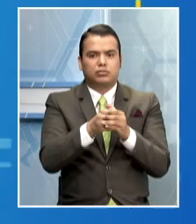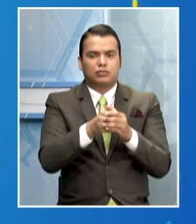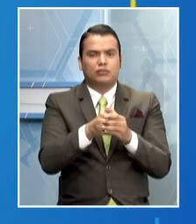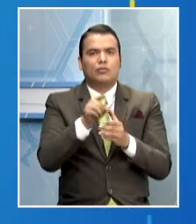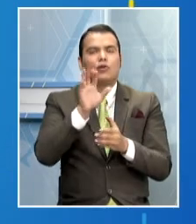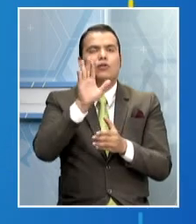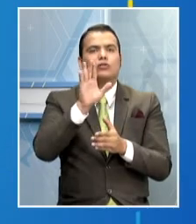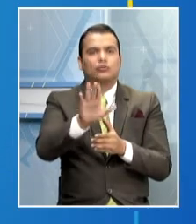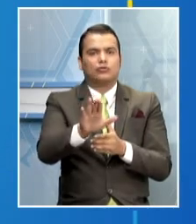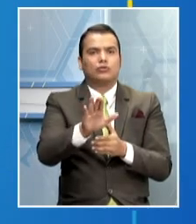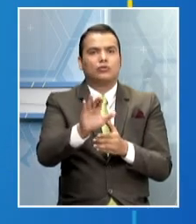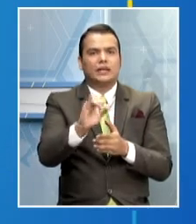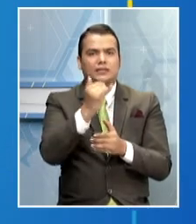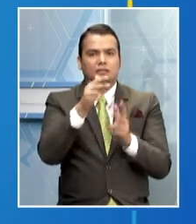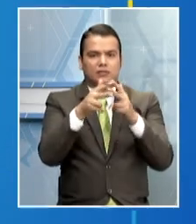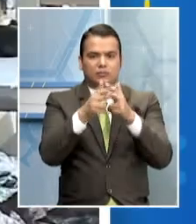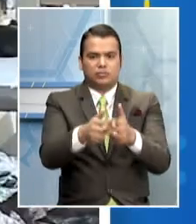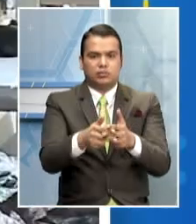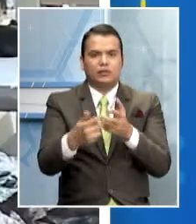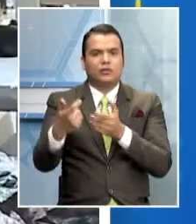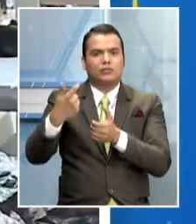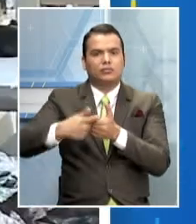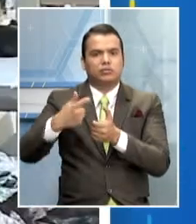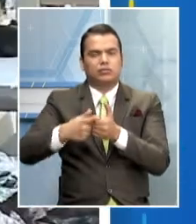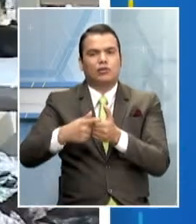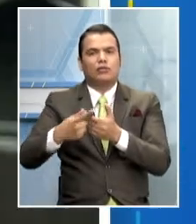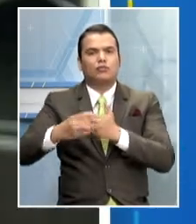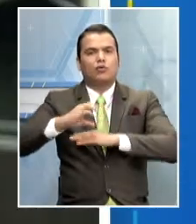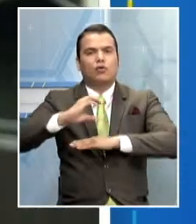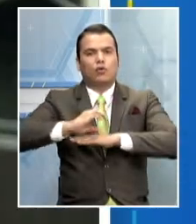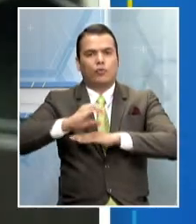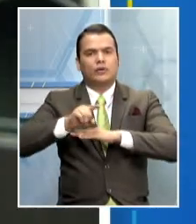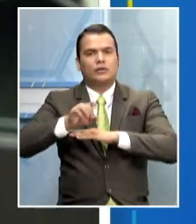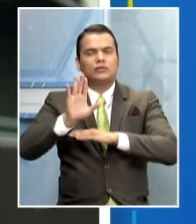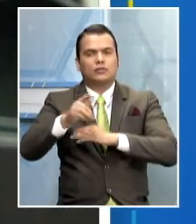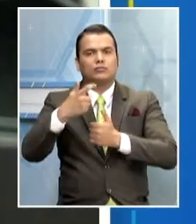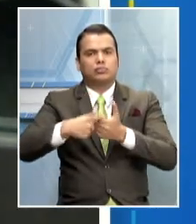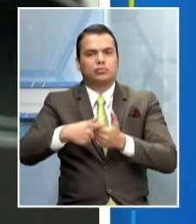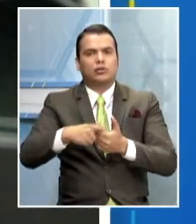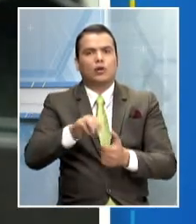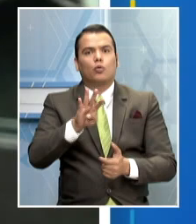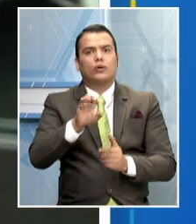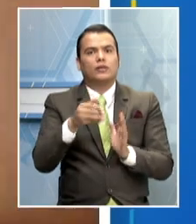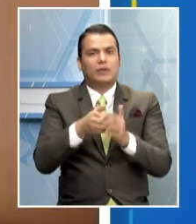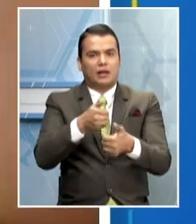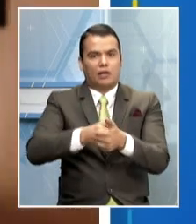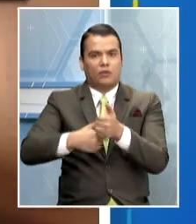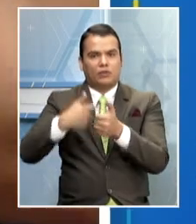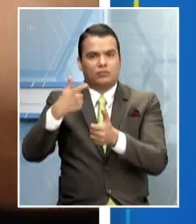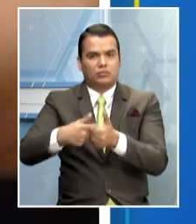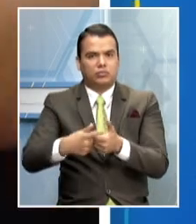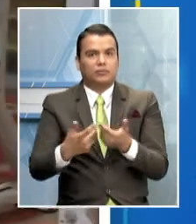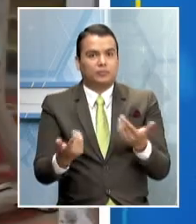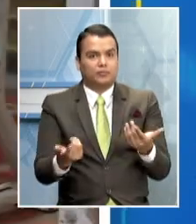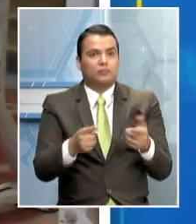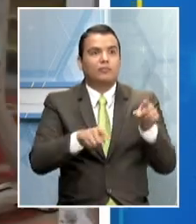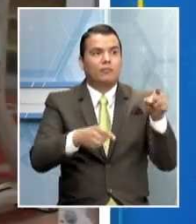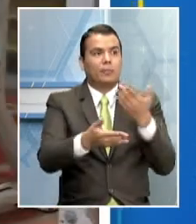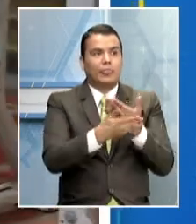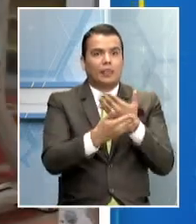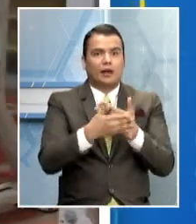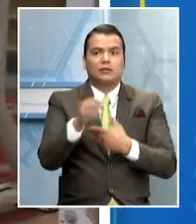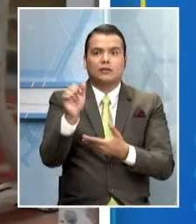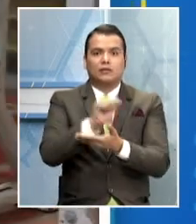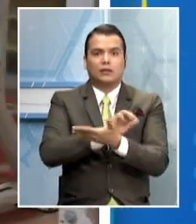los 40,000 pesos de la inscripción a la cooperativa. Quienes asistieron al diplomado aseguran que les habían prometido que estos cursos eran totalmente gratuitos,